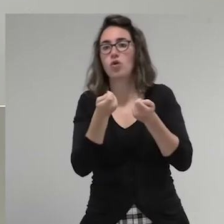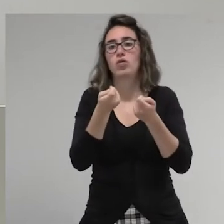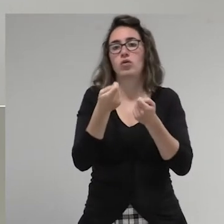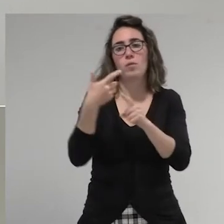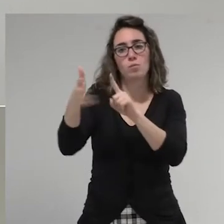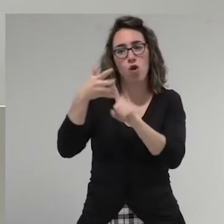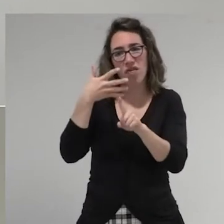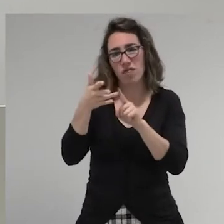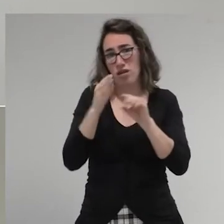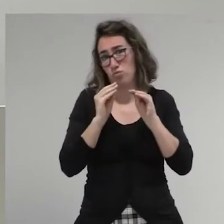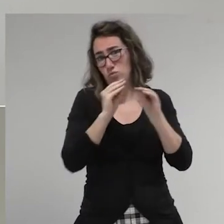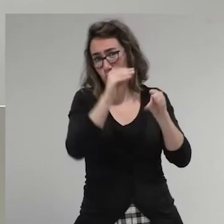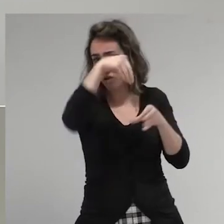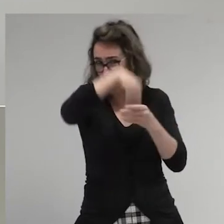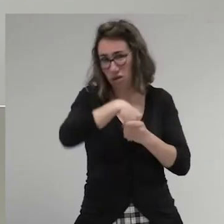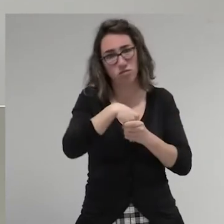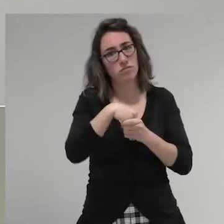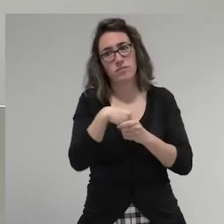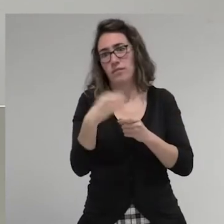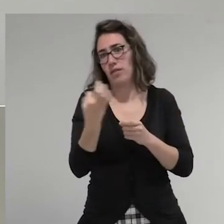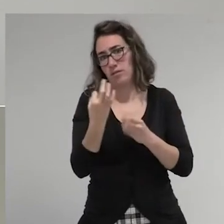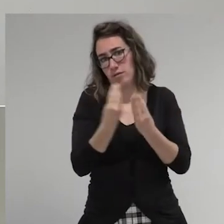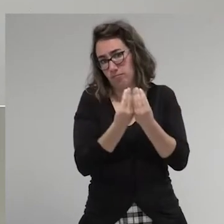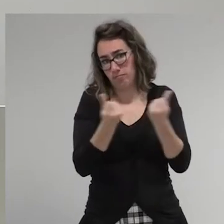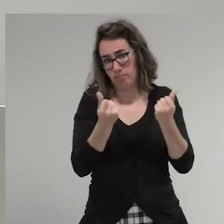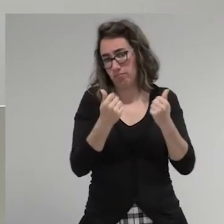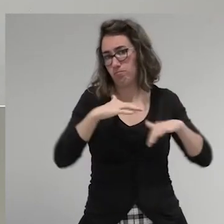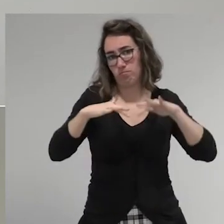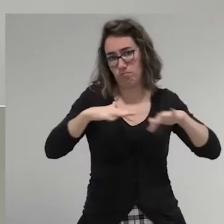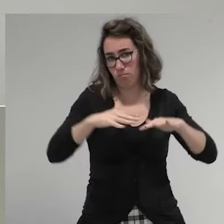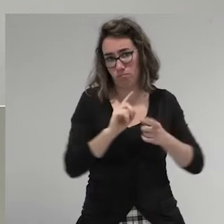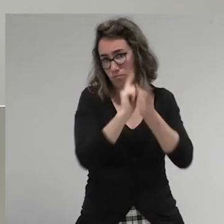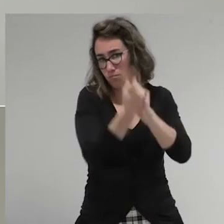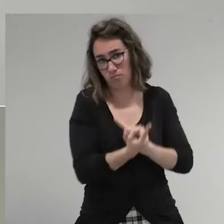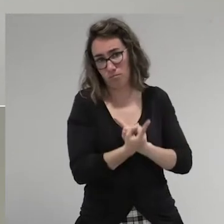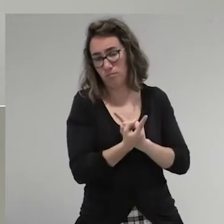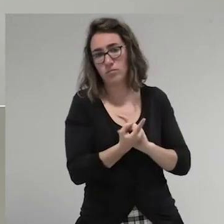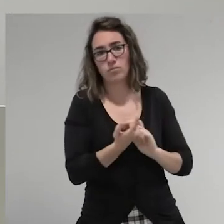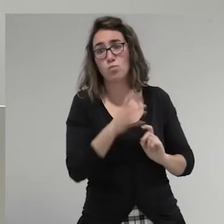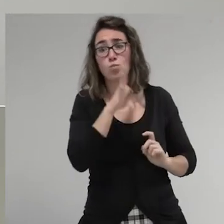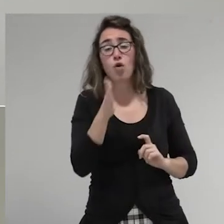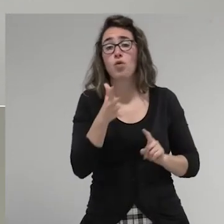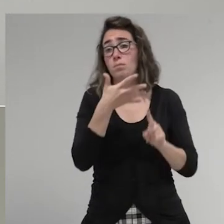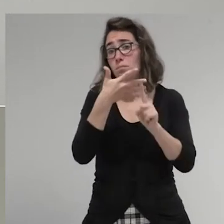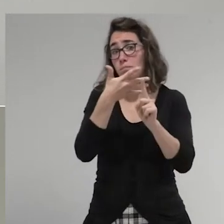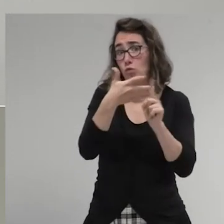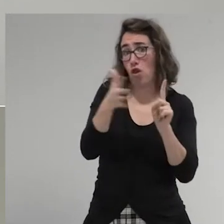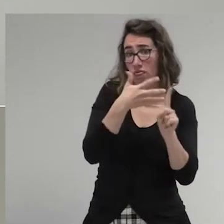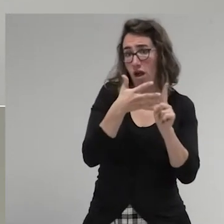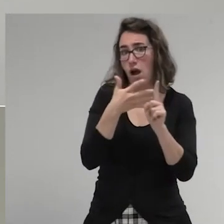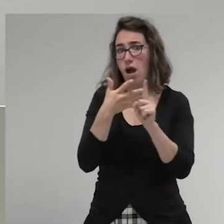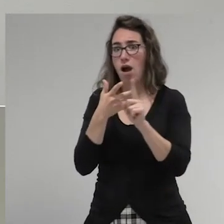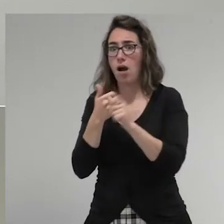policiales que se tienen que poner en marcha, porque el nivel de violencia y